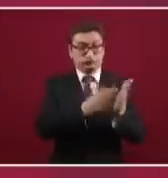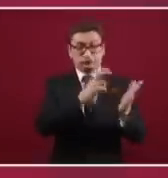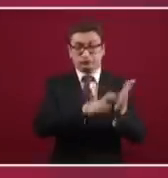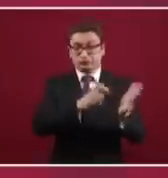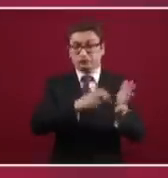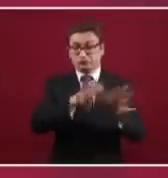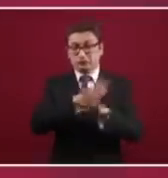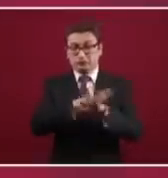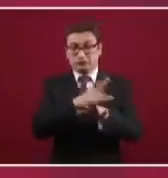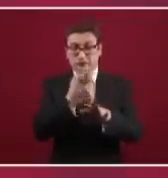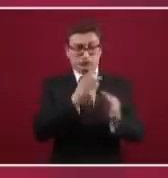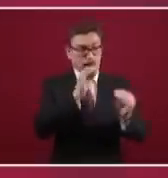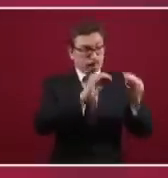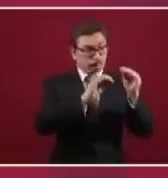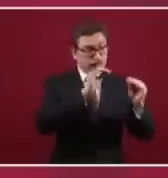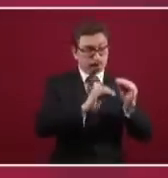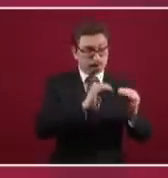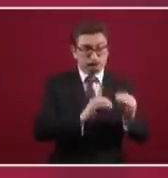era algo